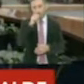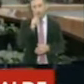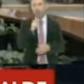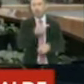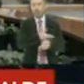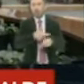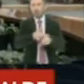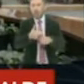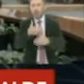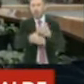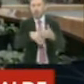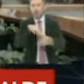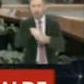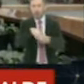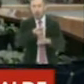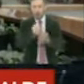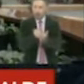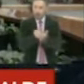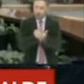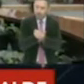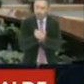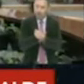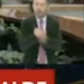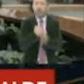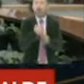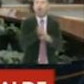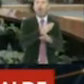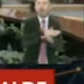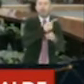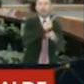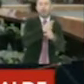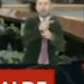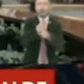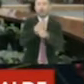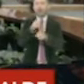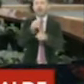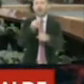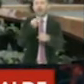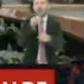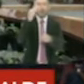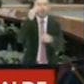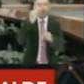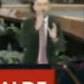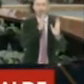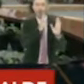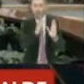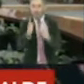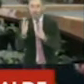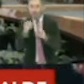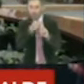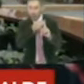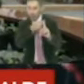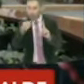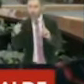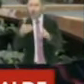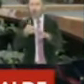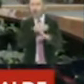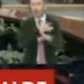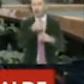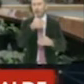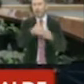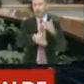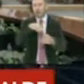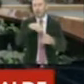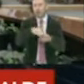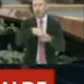pero él está proponiendo que el pueblo organice la consulta o que sean encuestas. Eso es violentar abiertamente